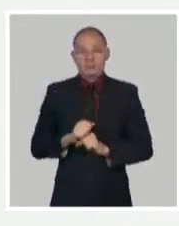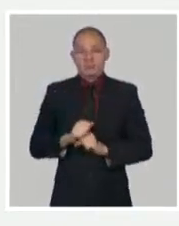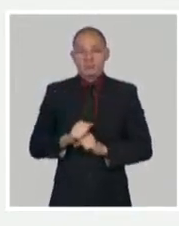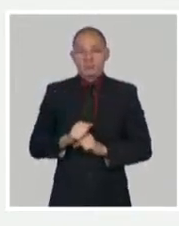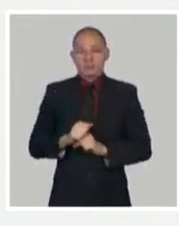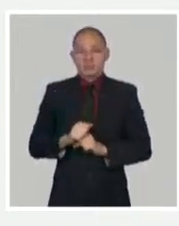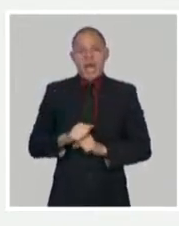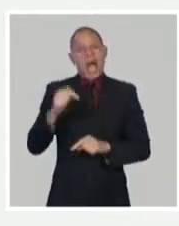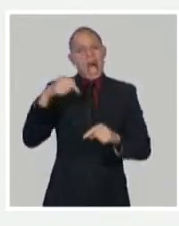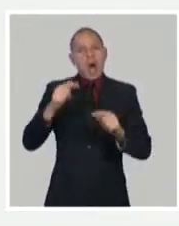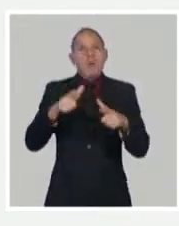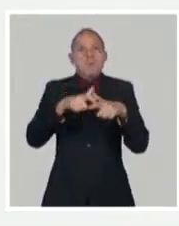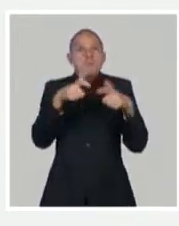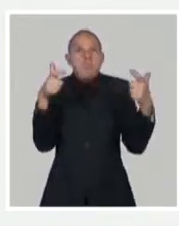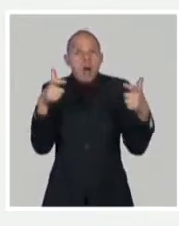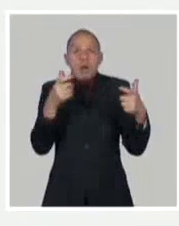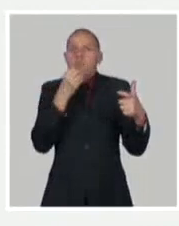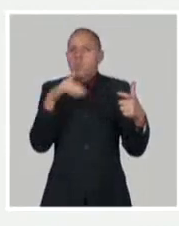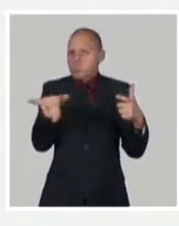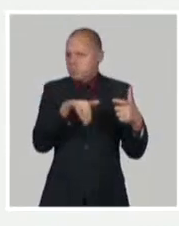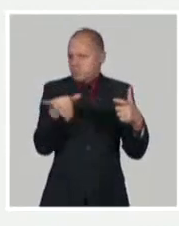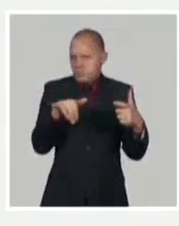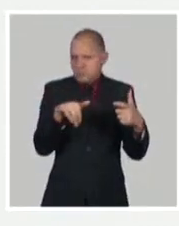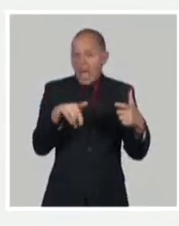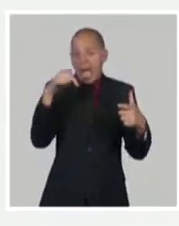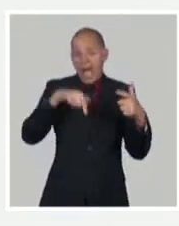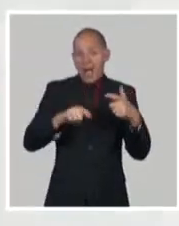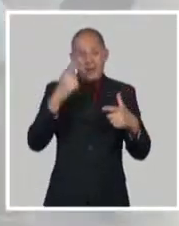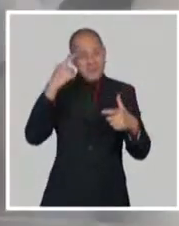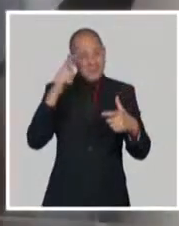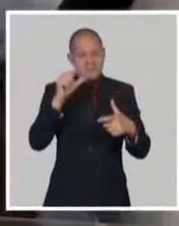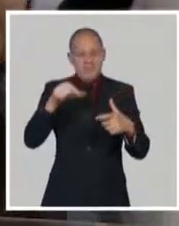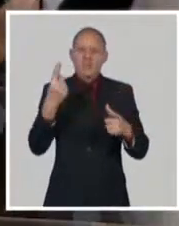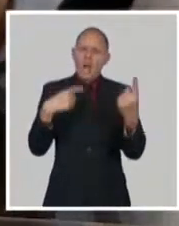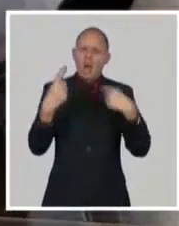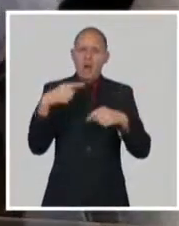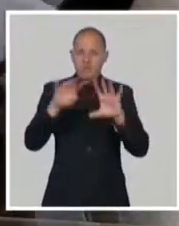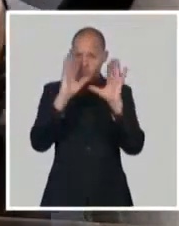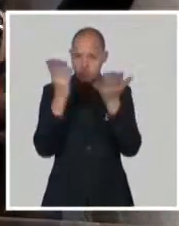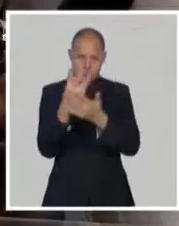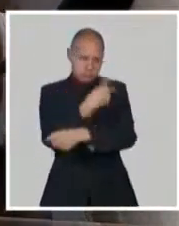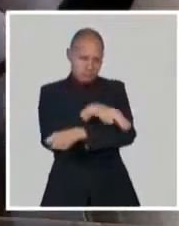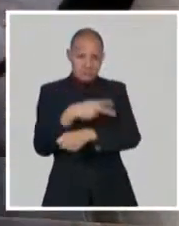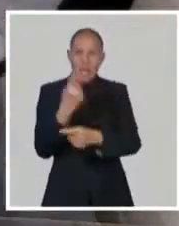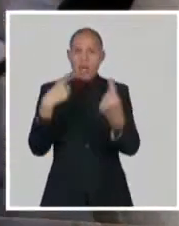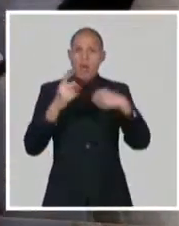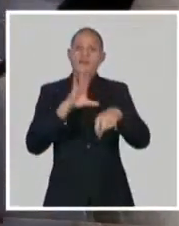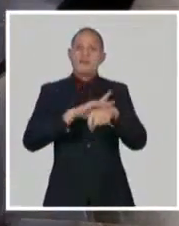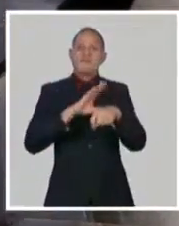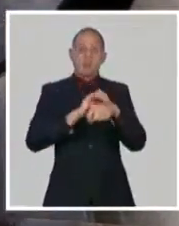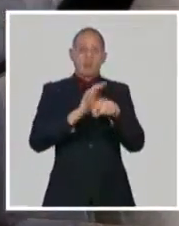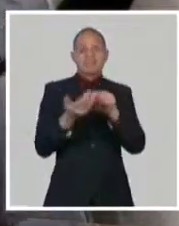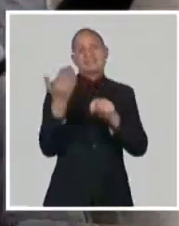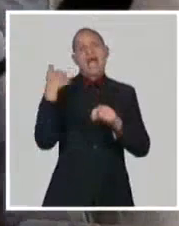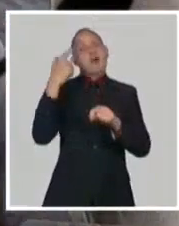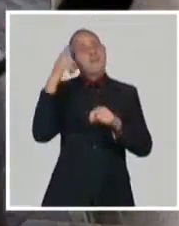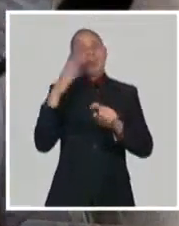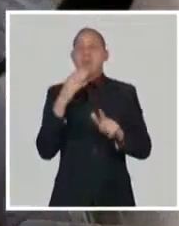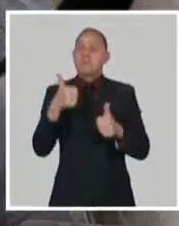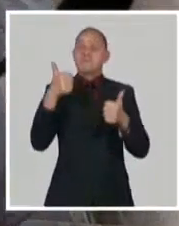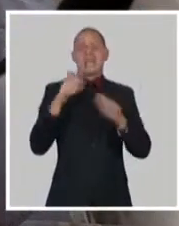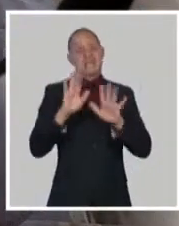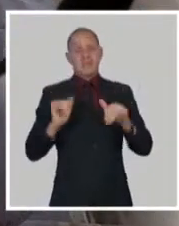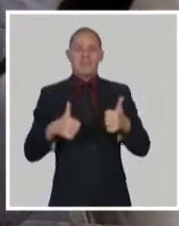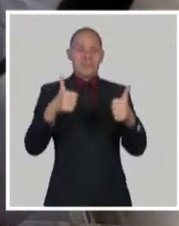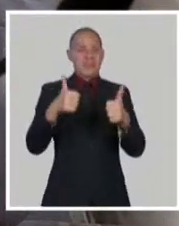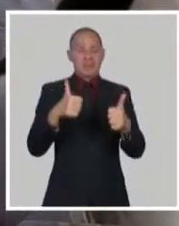estar expuestos ahora a la reinfección con la nueva cepa si baja su capacidad neutralizante. Y esa es una de las